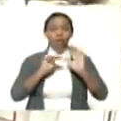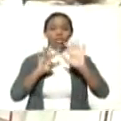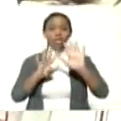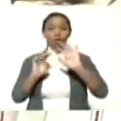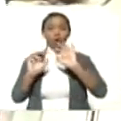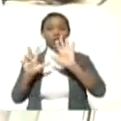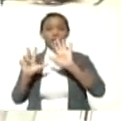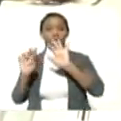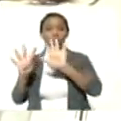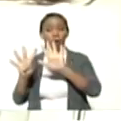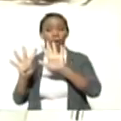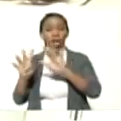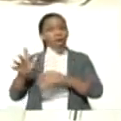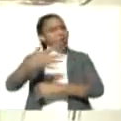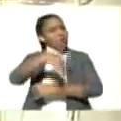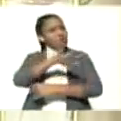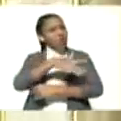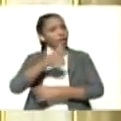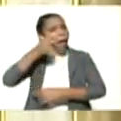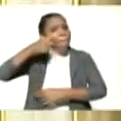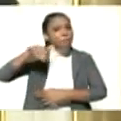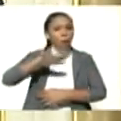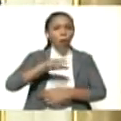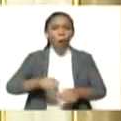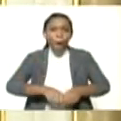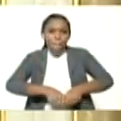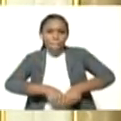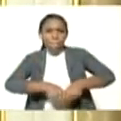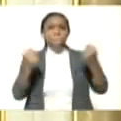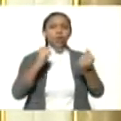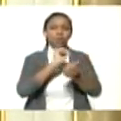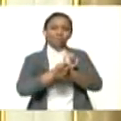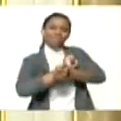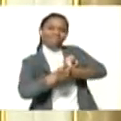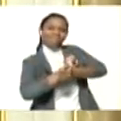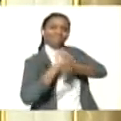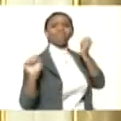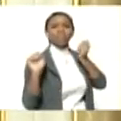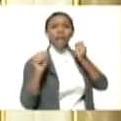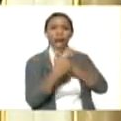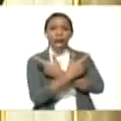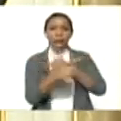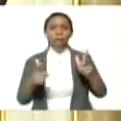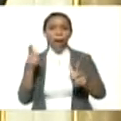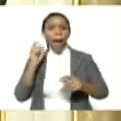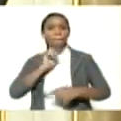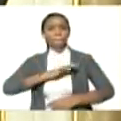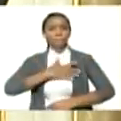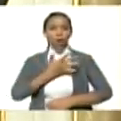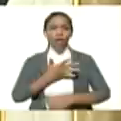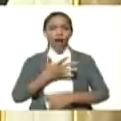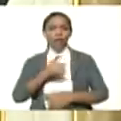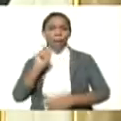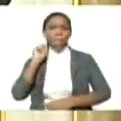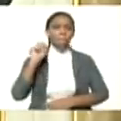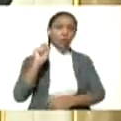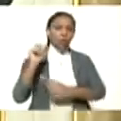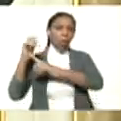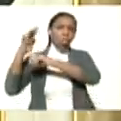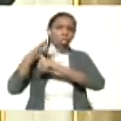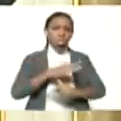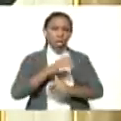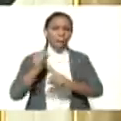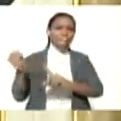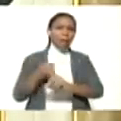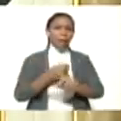1989, donde nuestro pueblo rompió las amarras con el poder dominante del puntofijismo que lo había